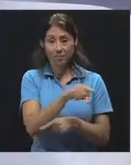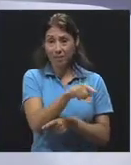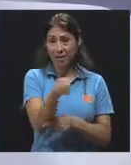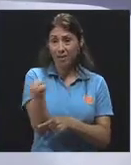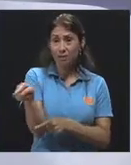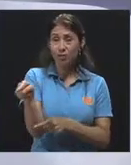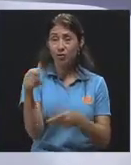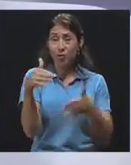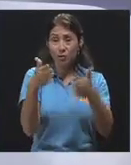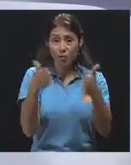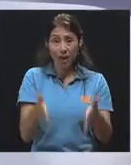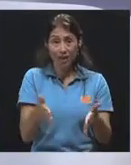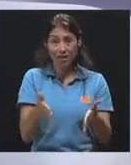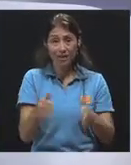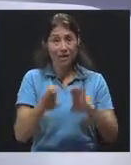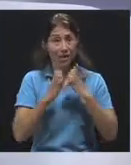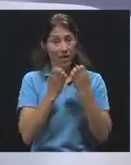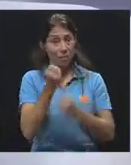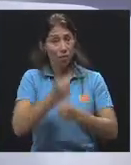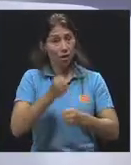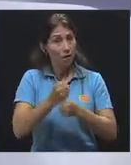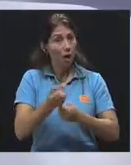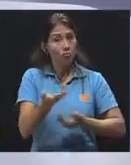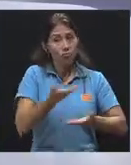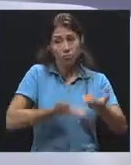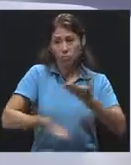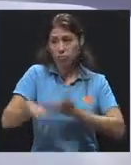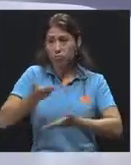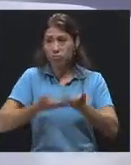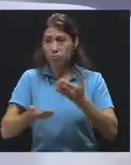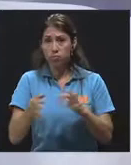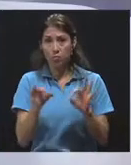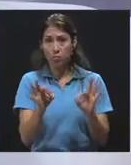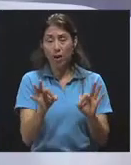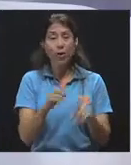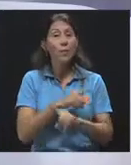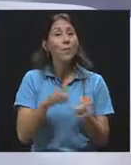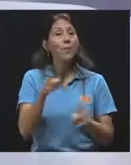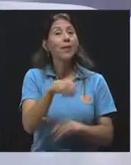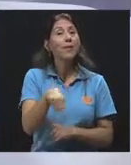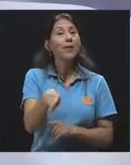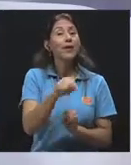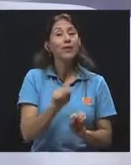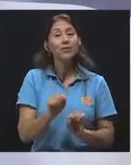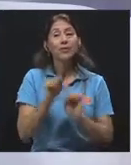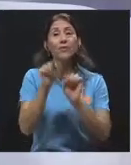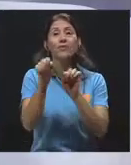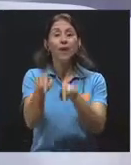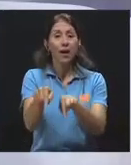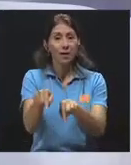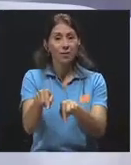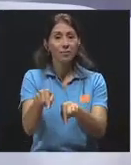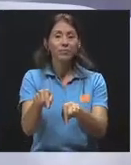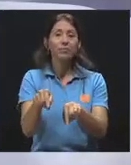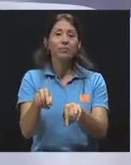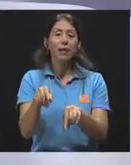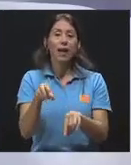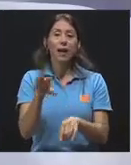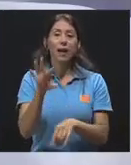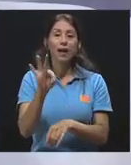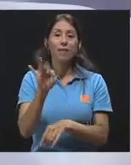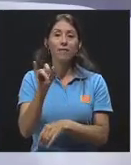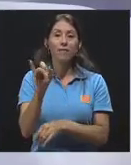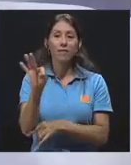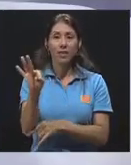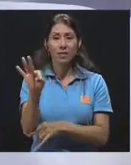en los equipos de trabajo es muy bueno. Pero por otro lado, van al FIT, tienen cursos con